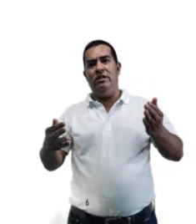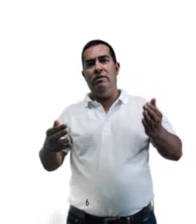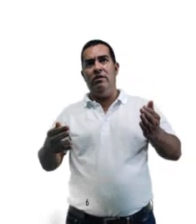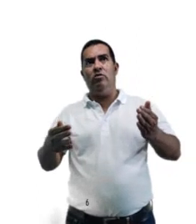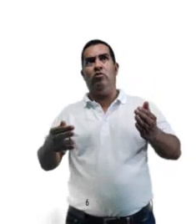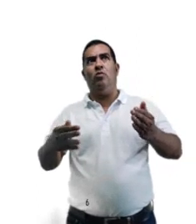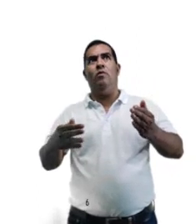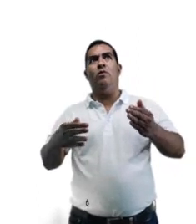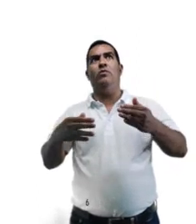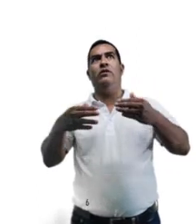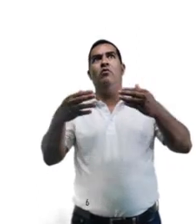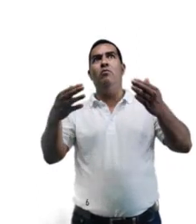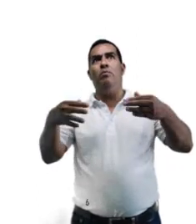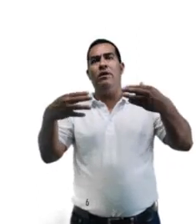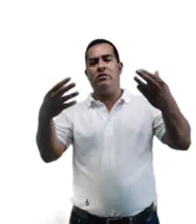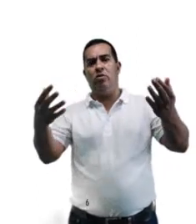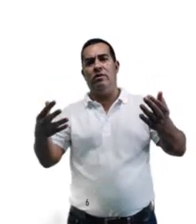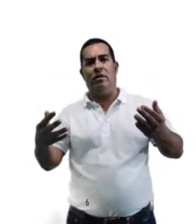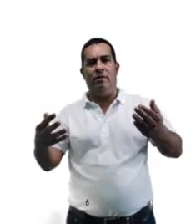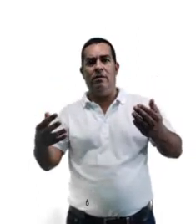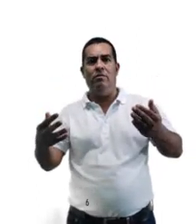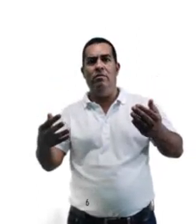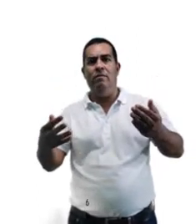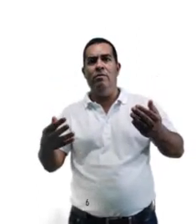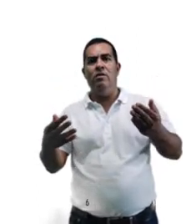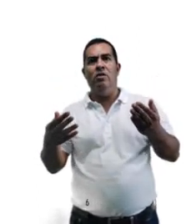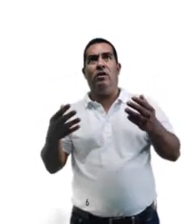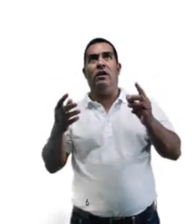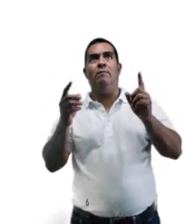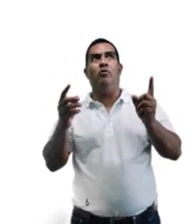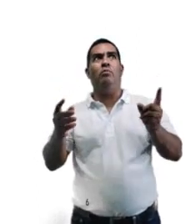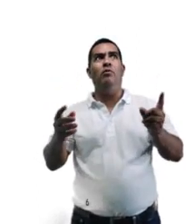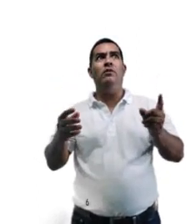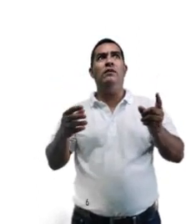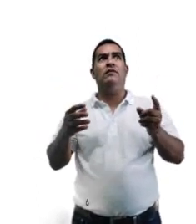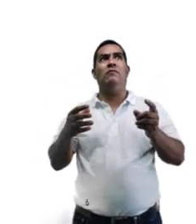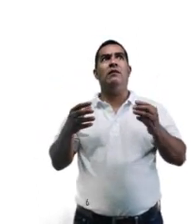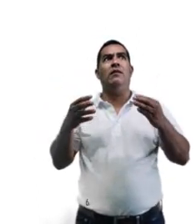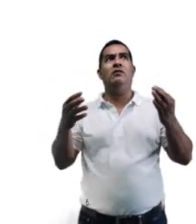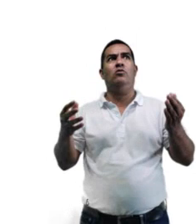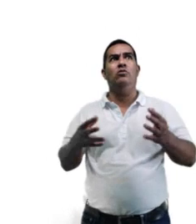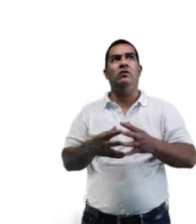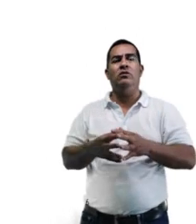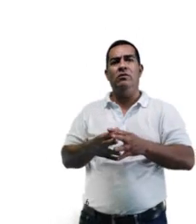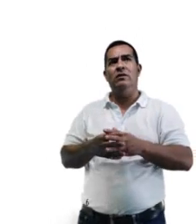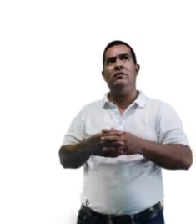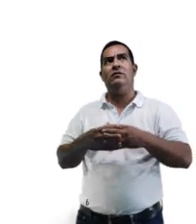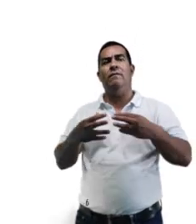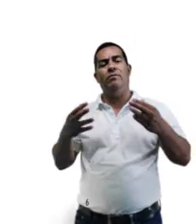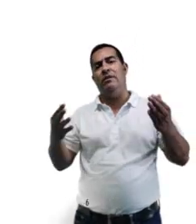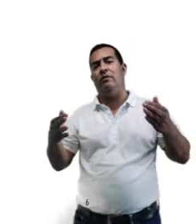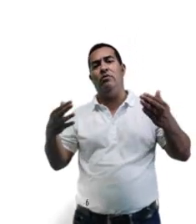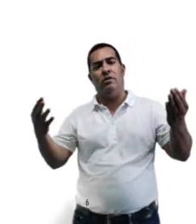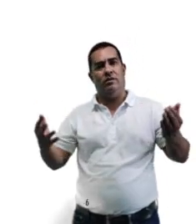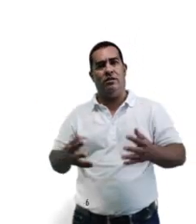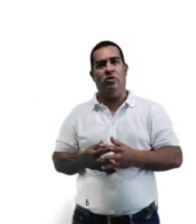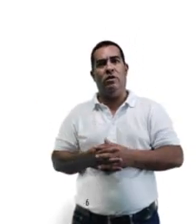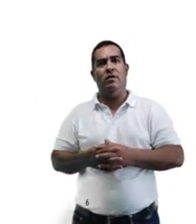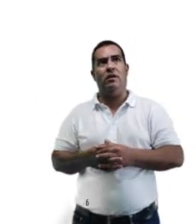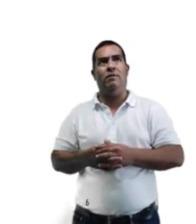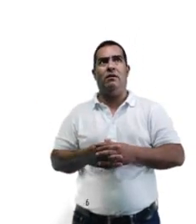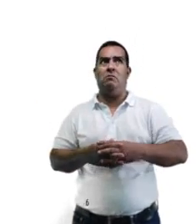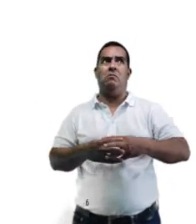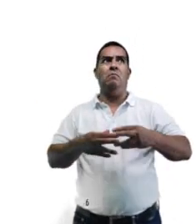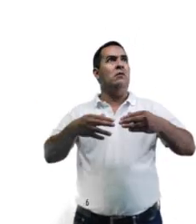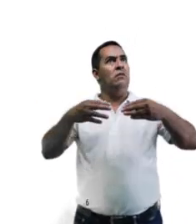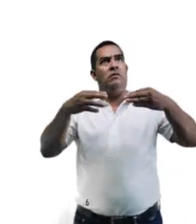un ofrecimiento de un puesto de trabajo que propone determinadas condiciones de contratación